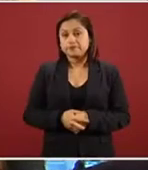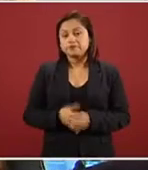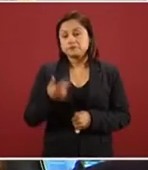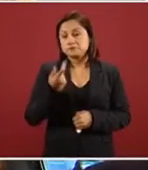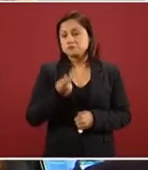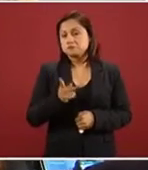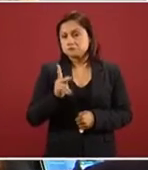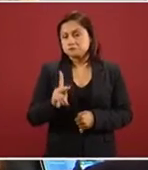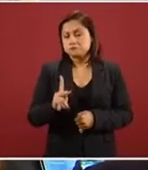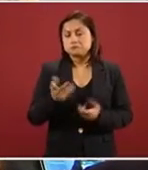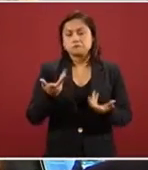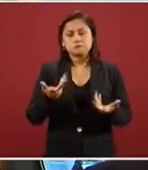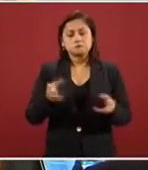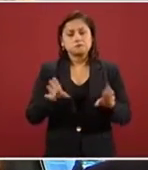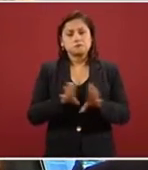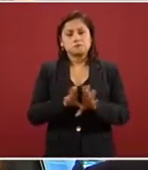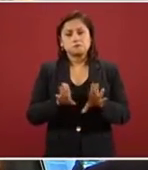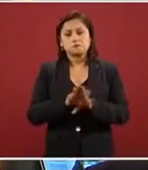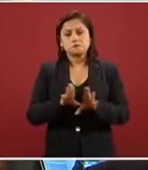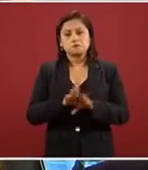nominales,